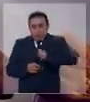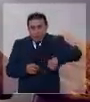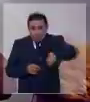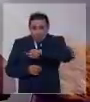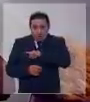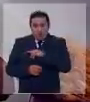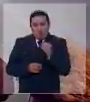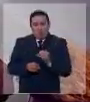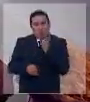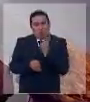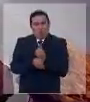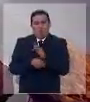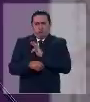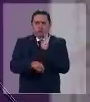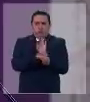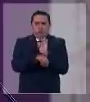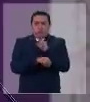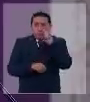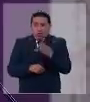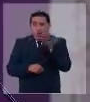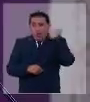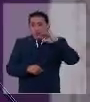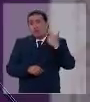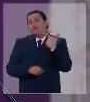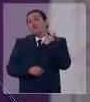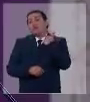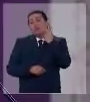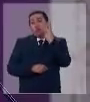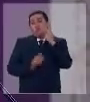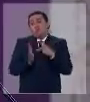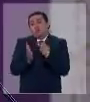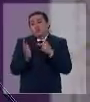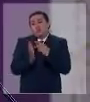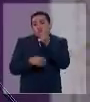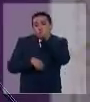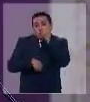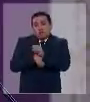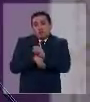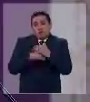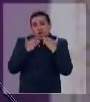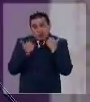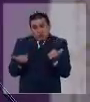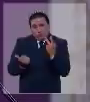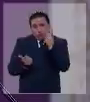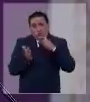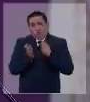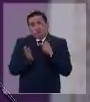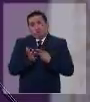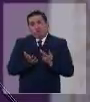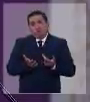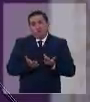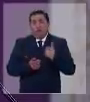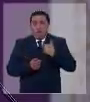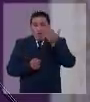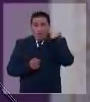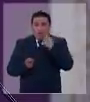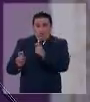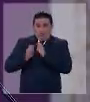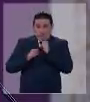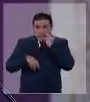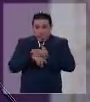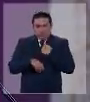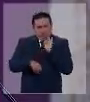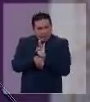generen. Yo he sido dos veces secretario de Hacienda y las dos veces que fui secretario de Hacienda se generaron 1.1 millones de